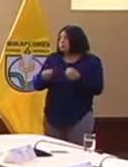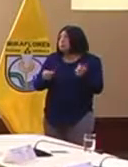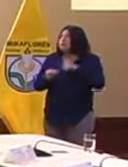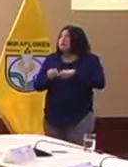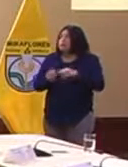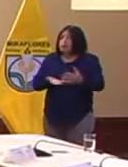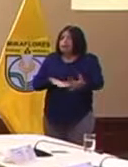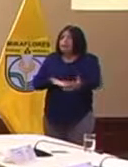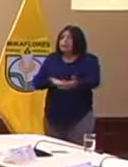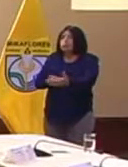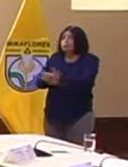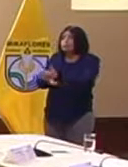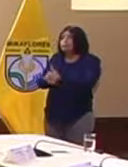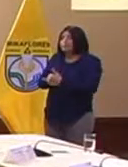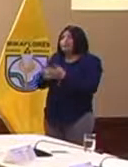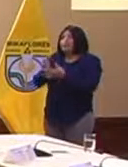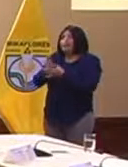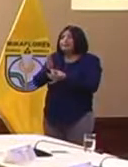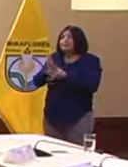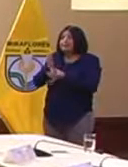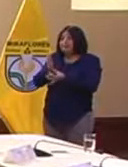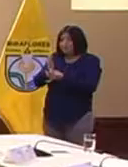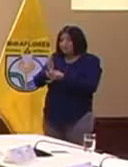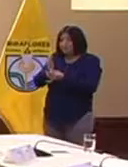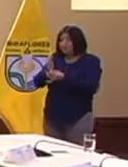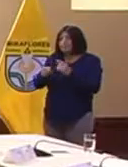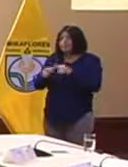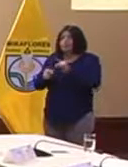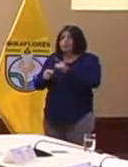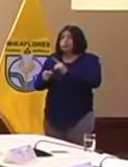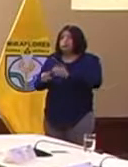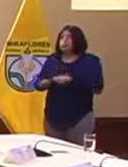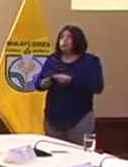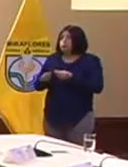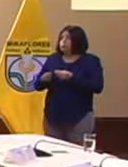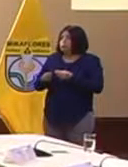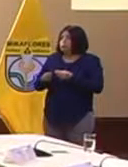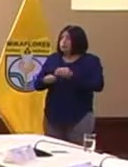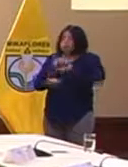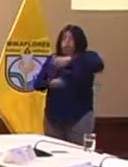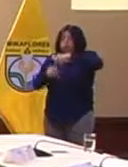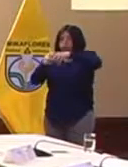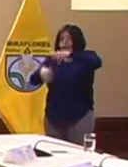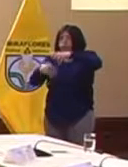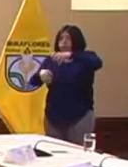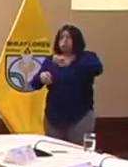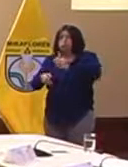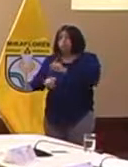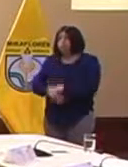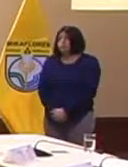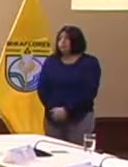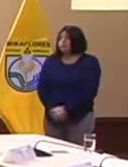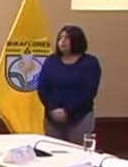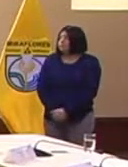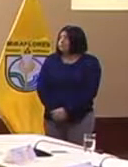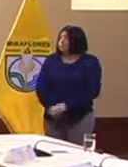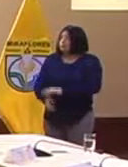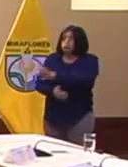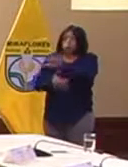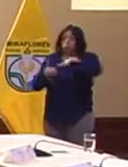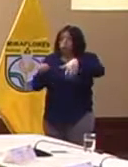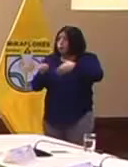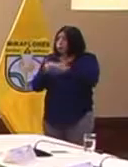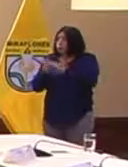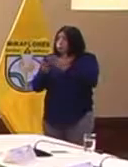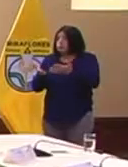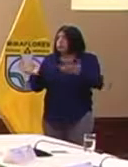la recolección del aceite, para que esto no sea dispuesto a través de las cañerías. Todas estas cosas